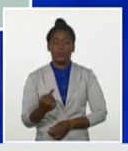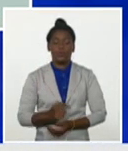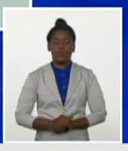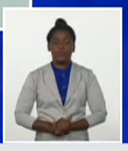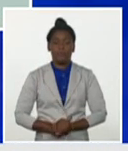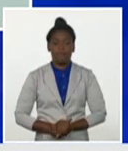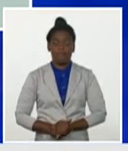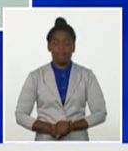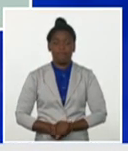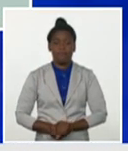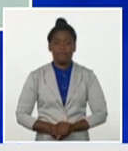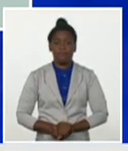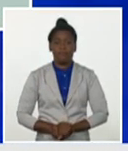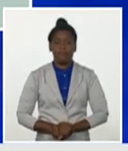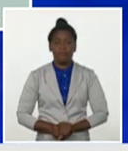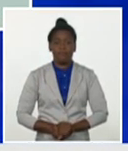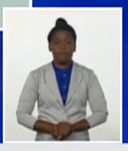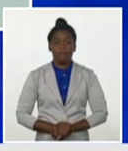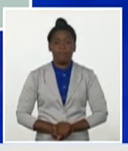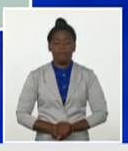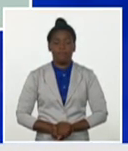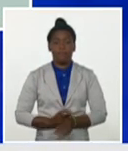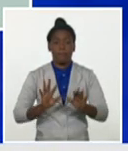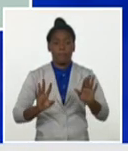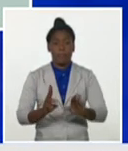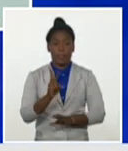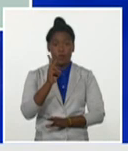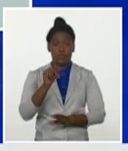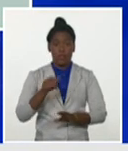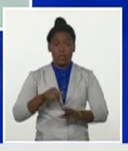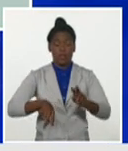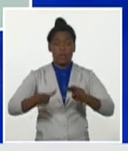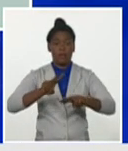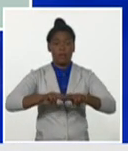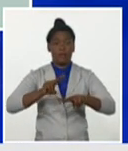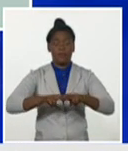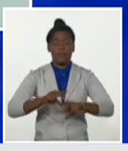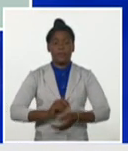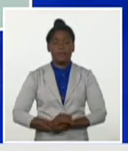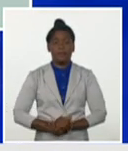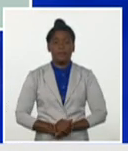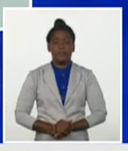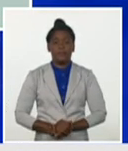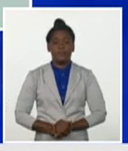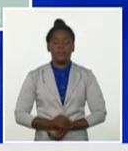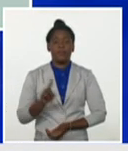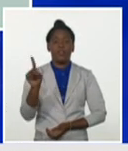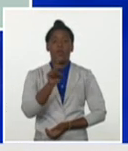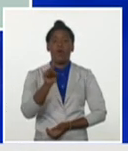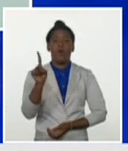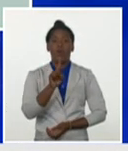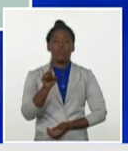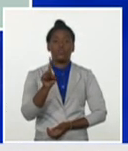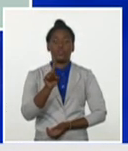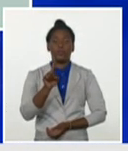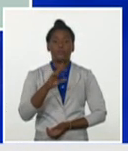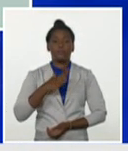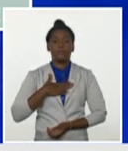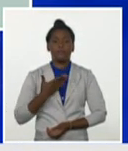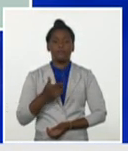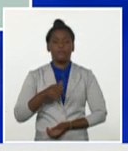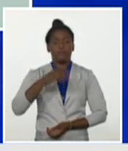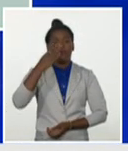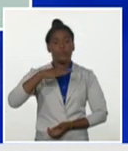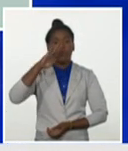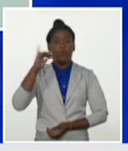territorios. De los 12 casos importados de La Habana, 11 son viajeros cubanos procedentes de